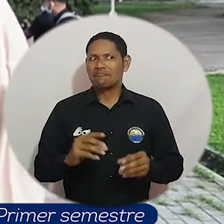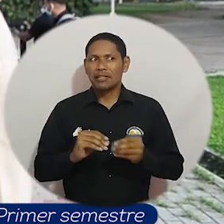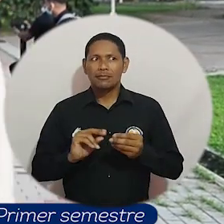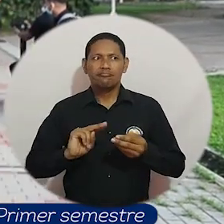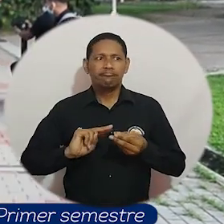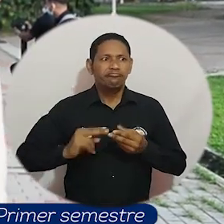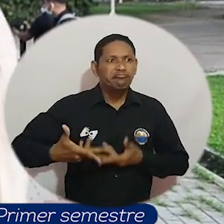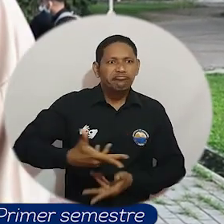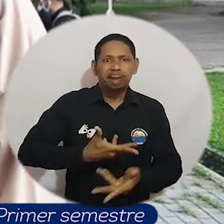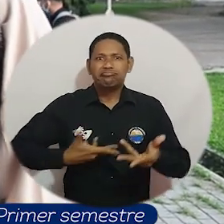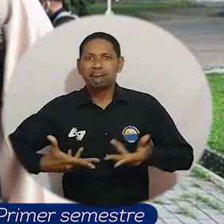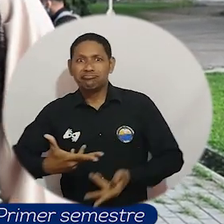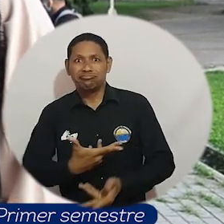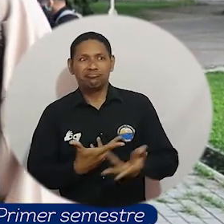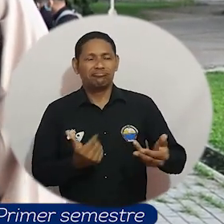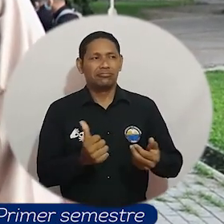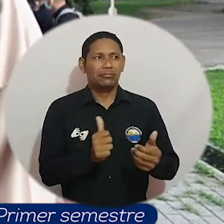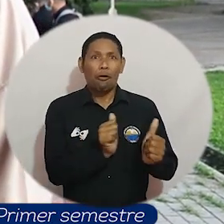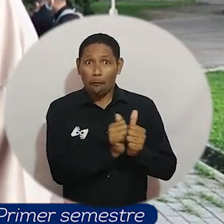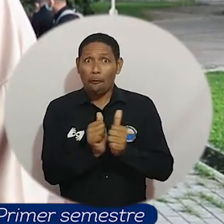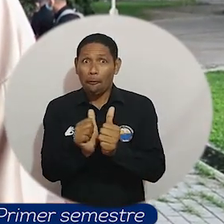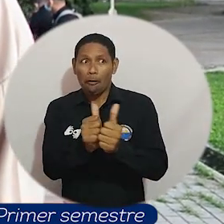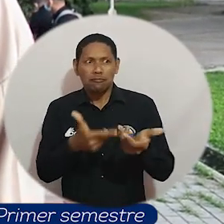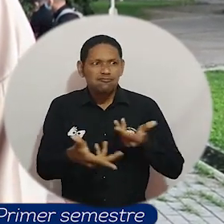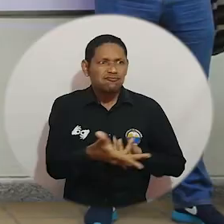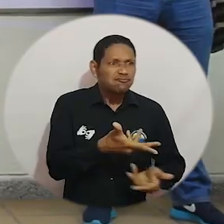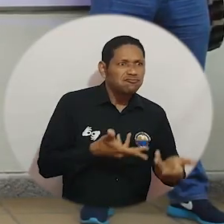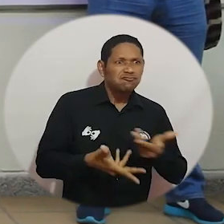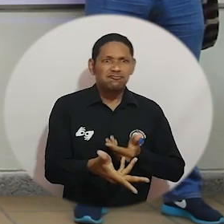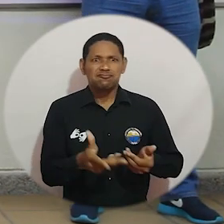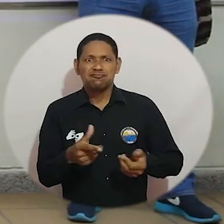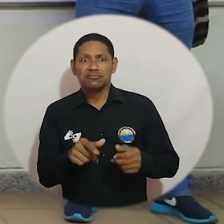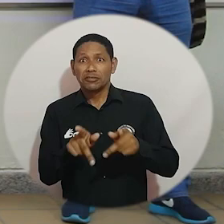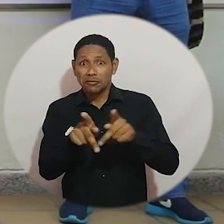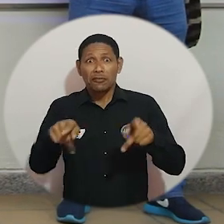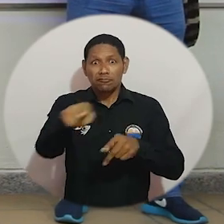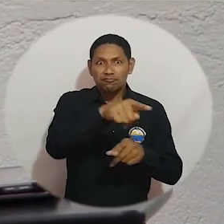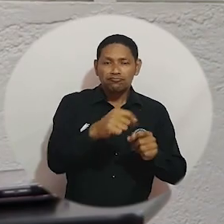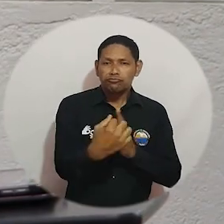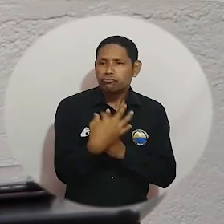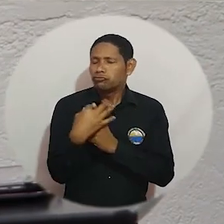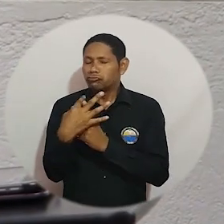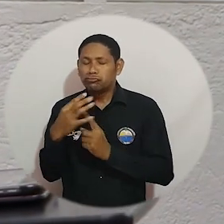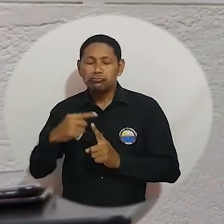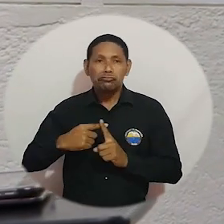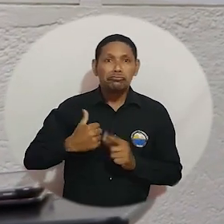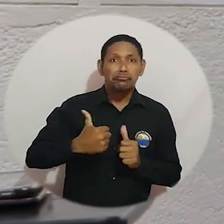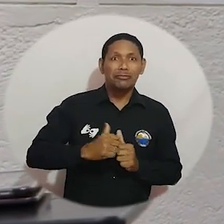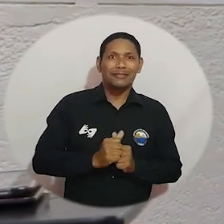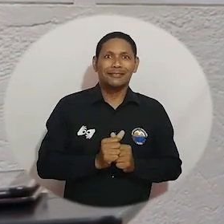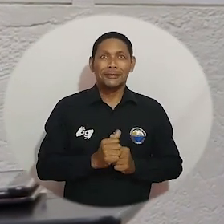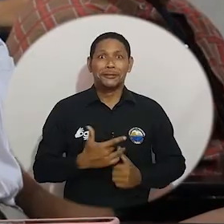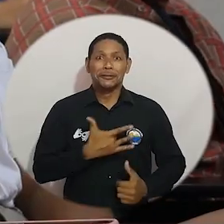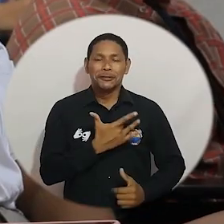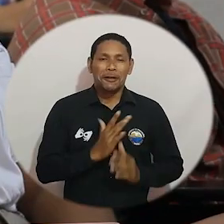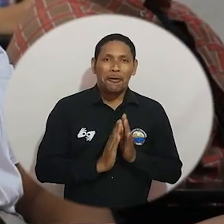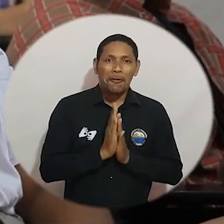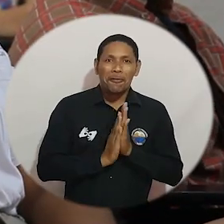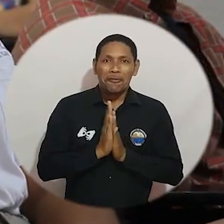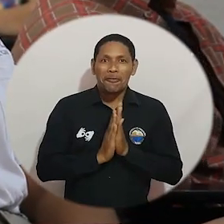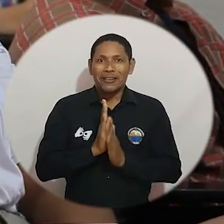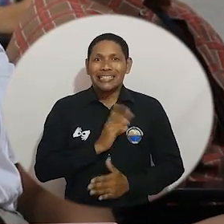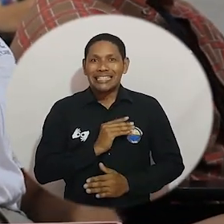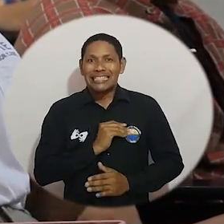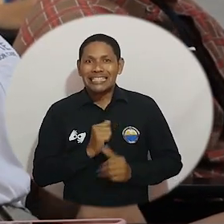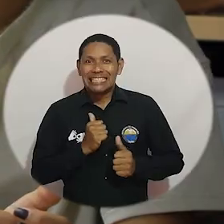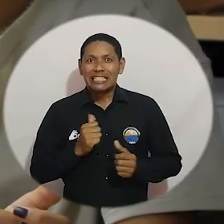relacionarme, hacer buena compañía, relacionarme de personas que influyan. Estoy emocionante y a la